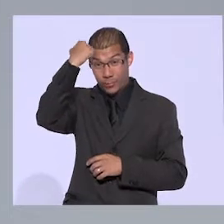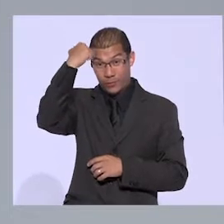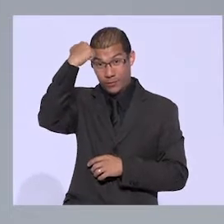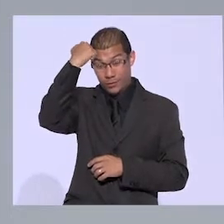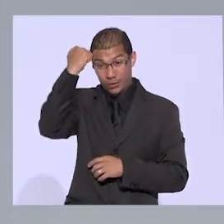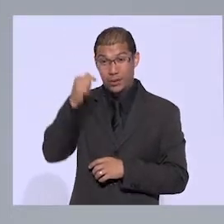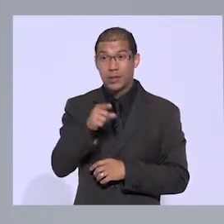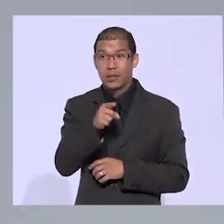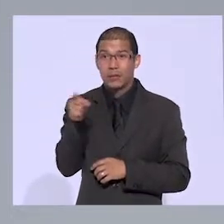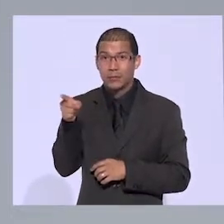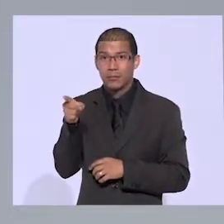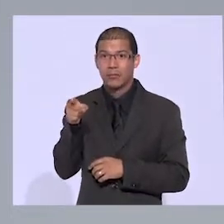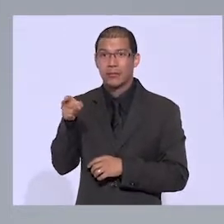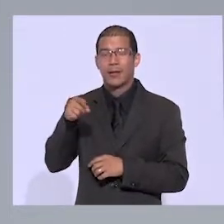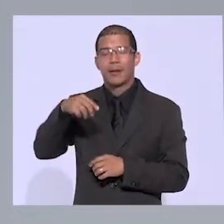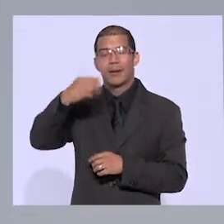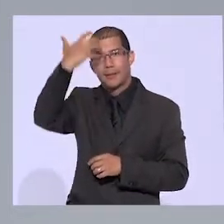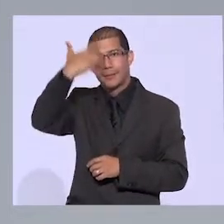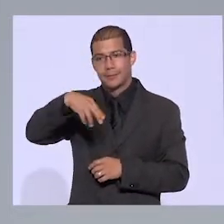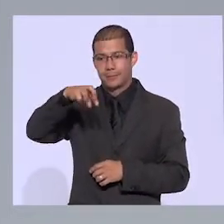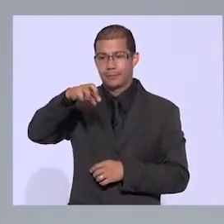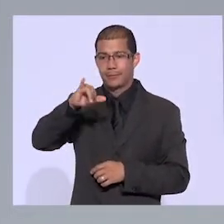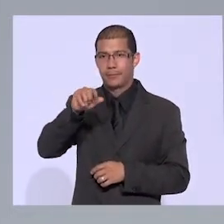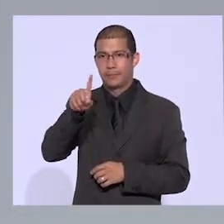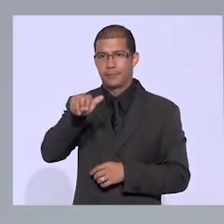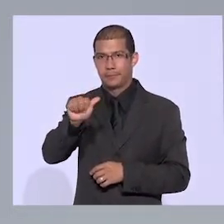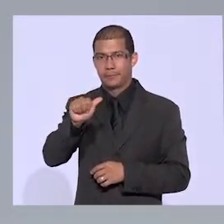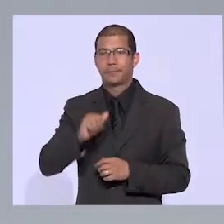los cuestionarios de PISA.